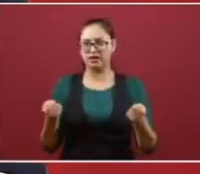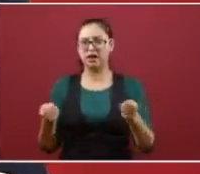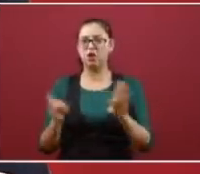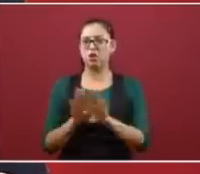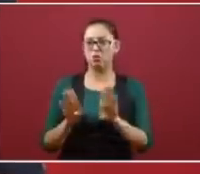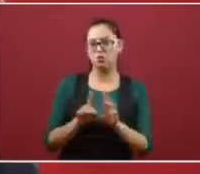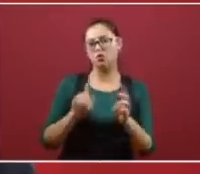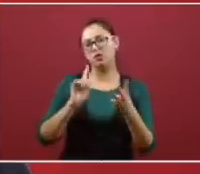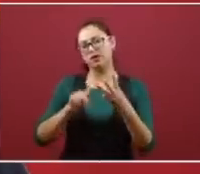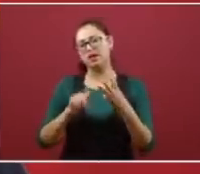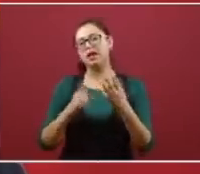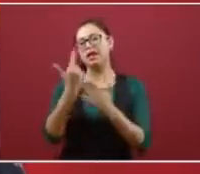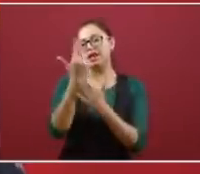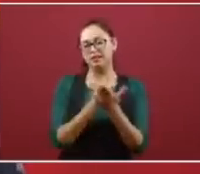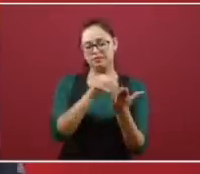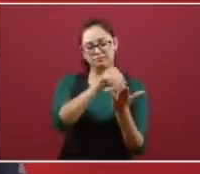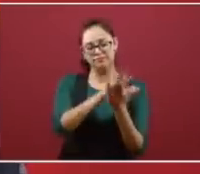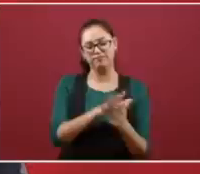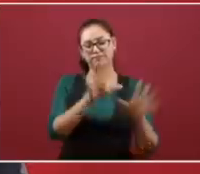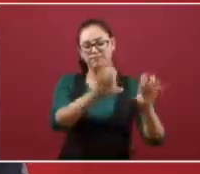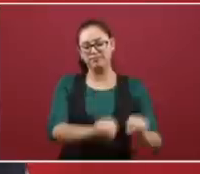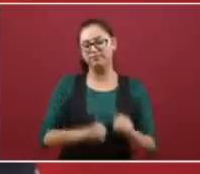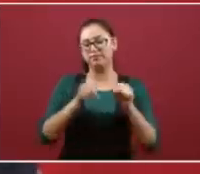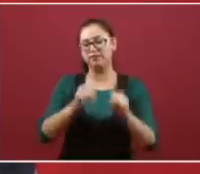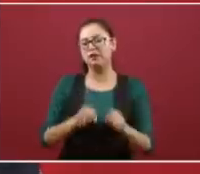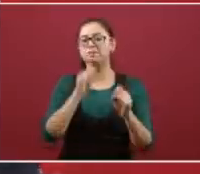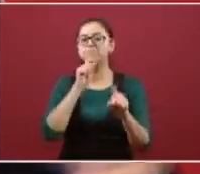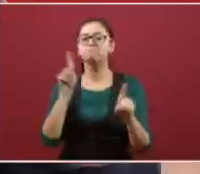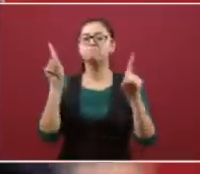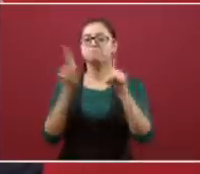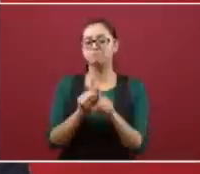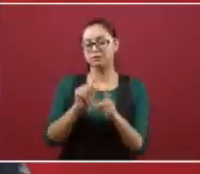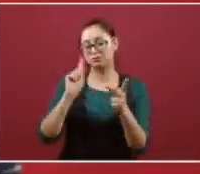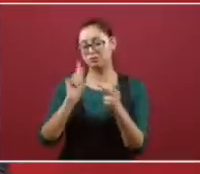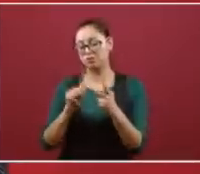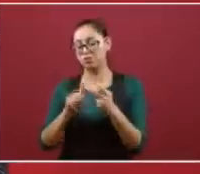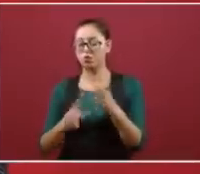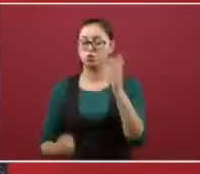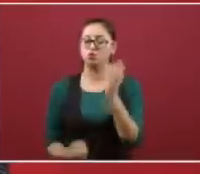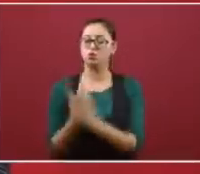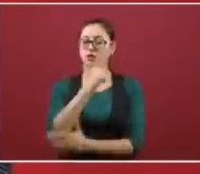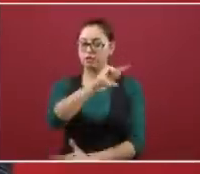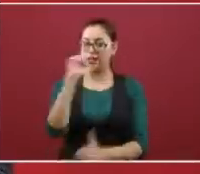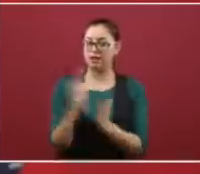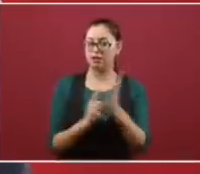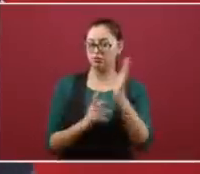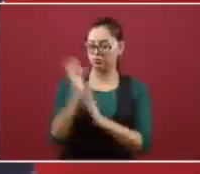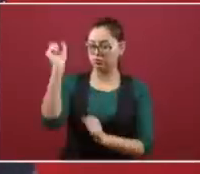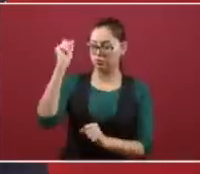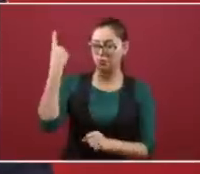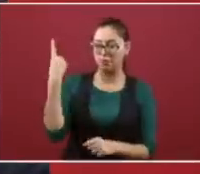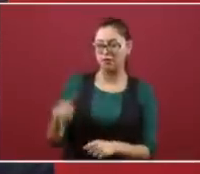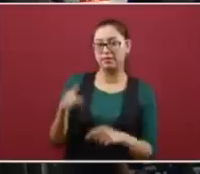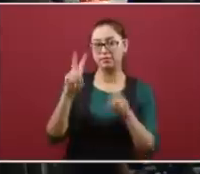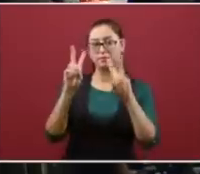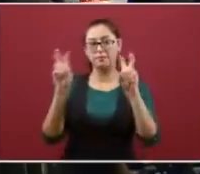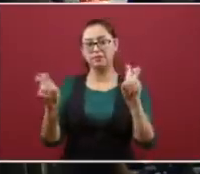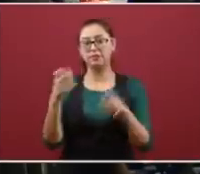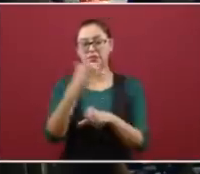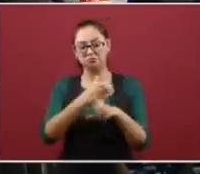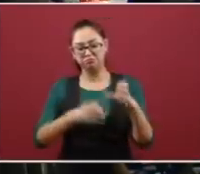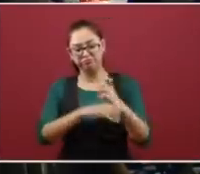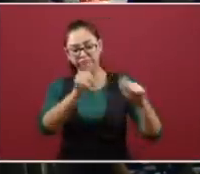asimismo la ley de extinción de dominio es un mandato de la constitución y ahí hay un dato ahí de